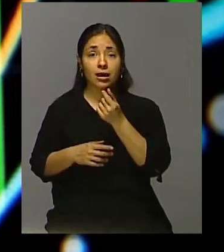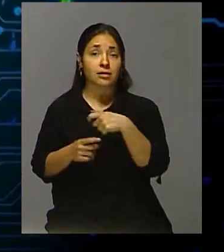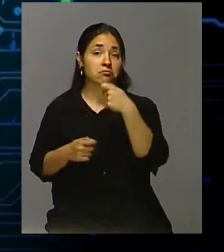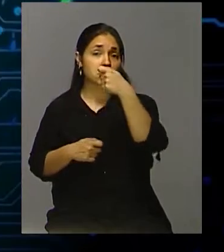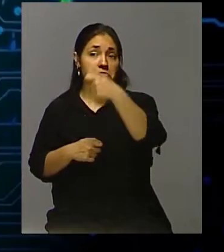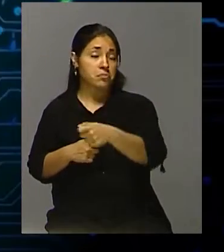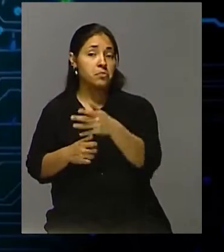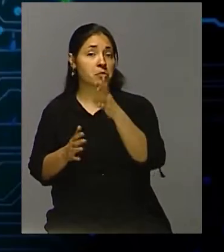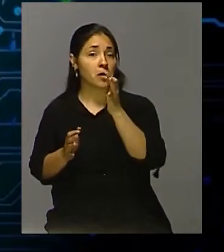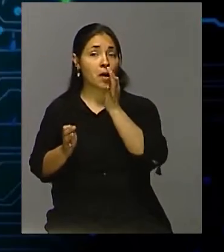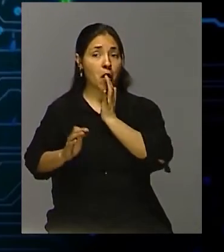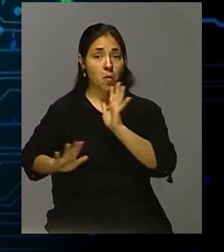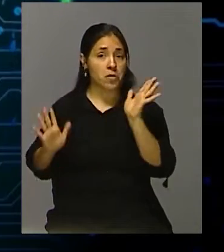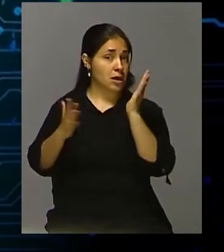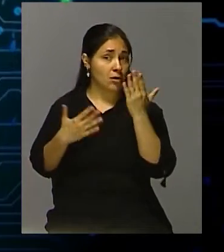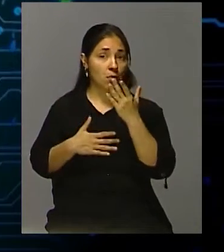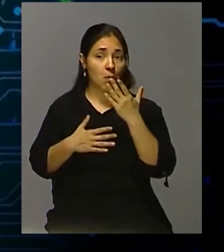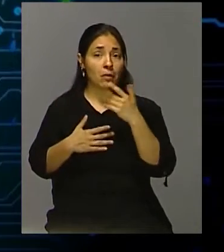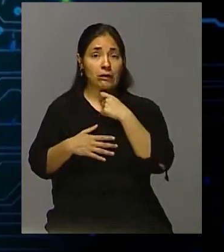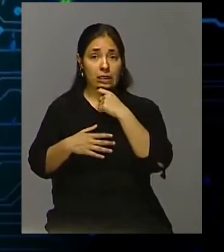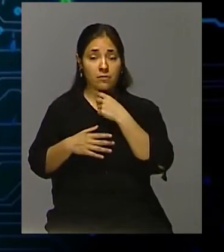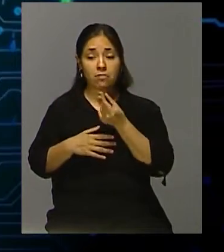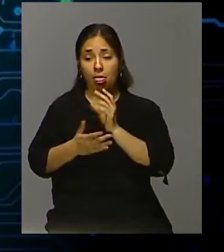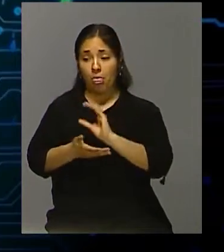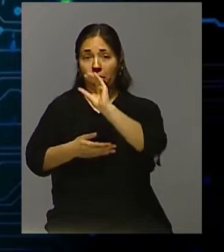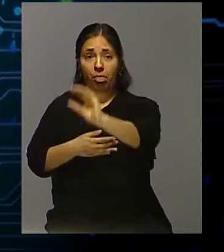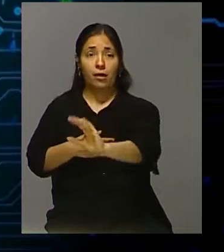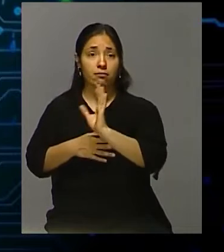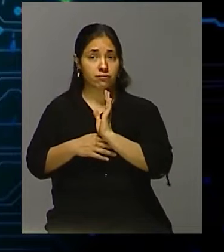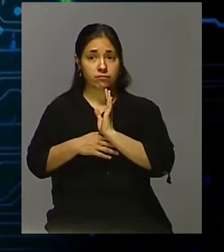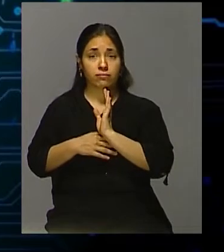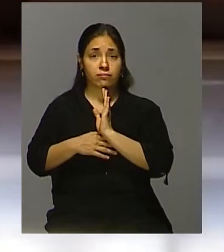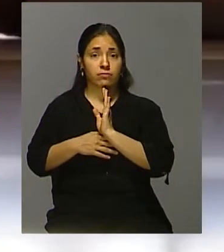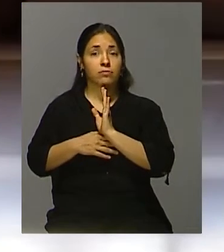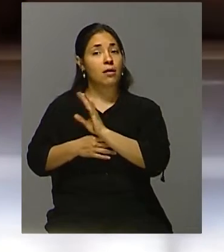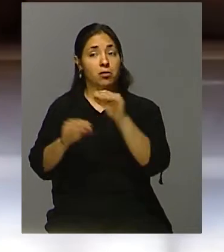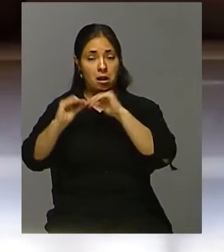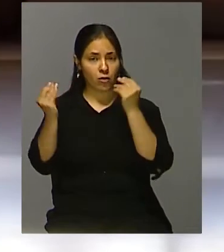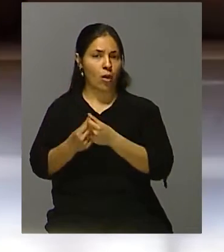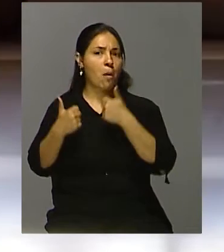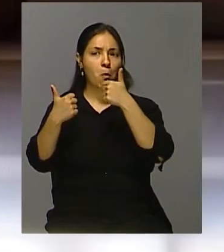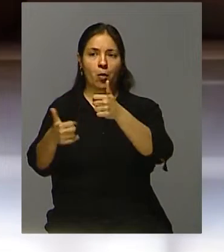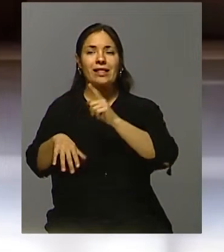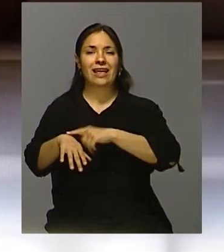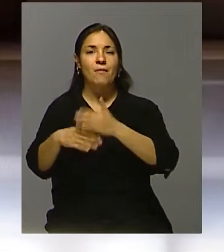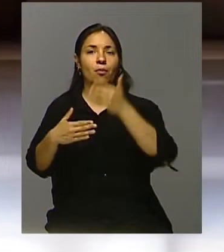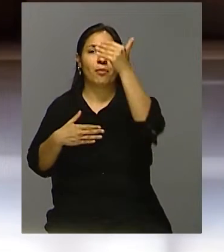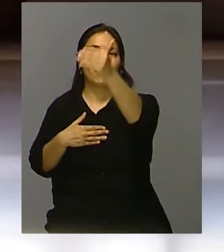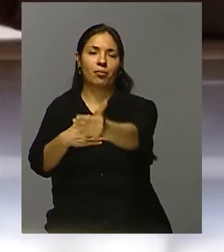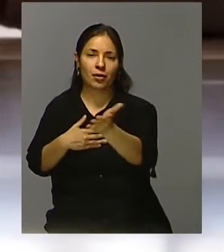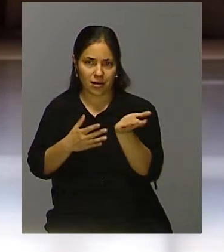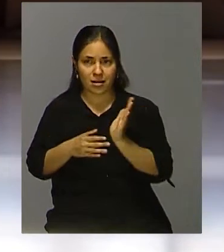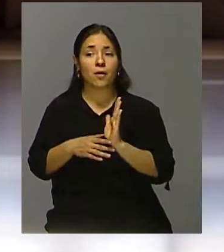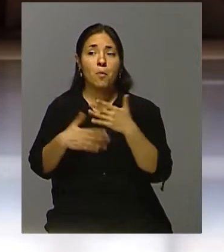nosotros estemos dispuestos a colocar con excelentes resultados en el largo plazo y excelentes rendimientos en el